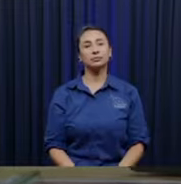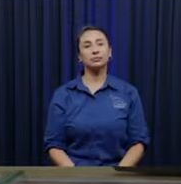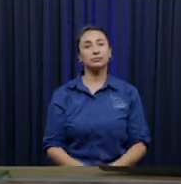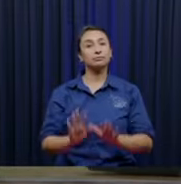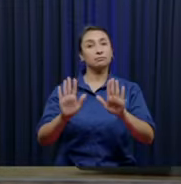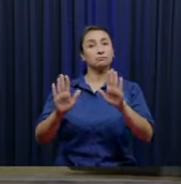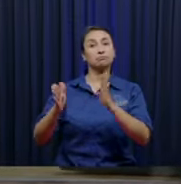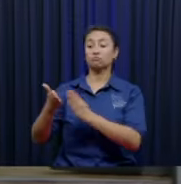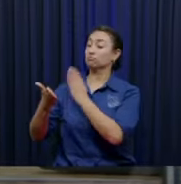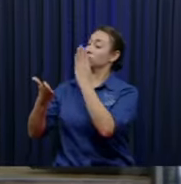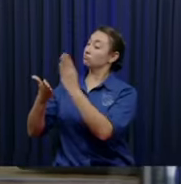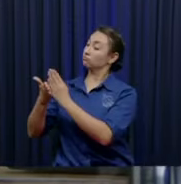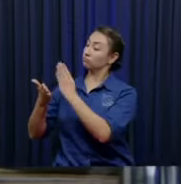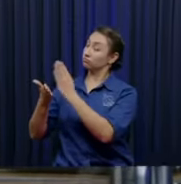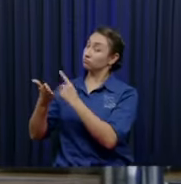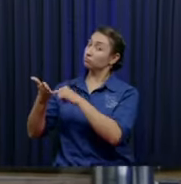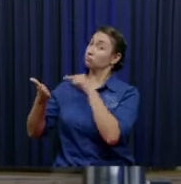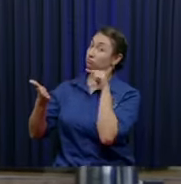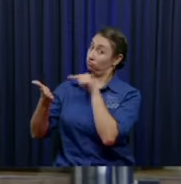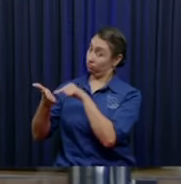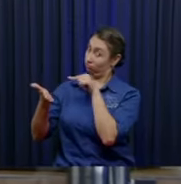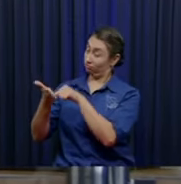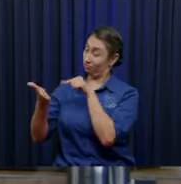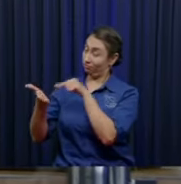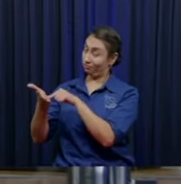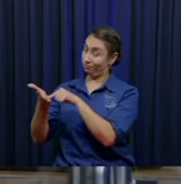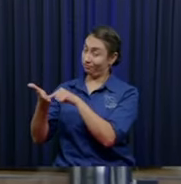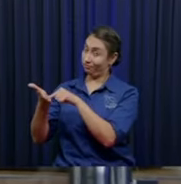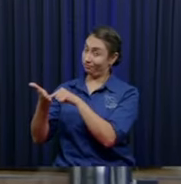está el pie de imprenta para lo que le estoy diciendo. Entonces,